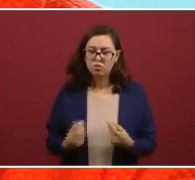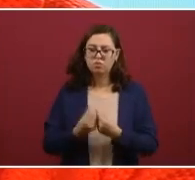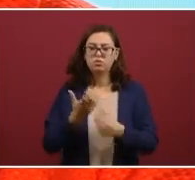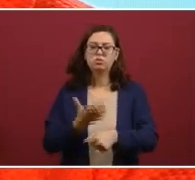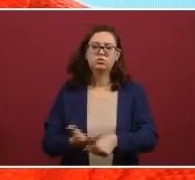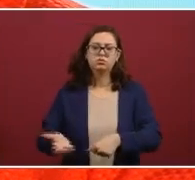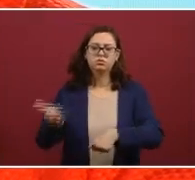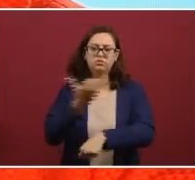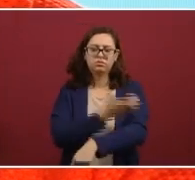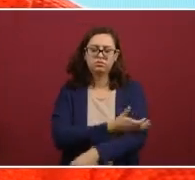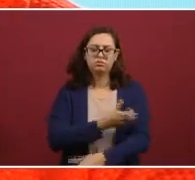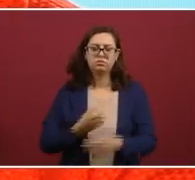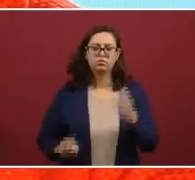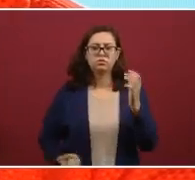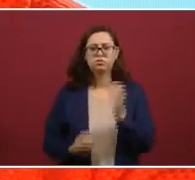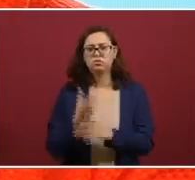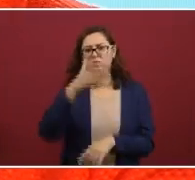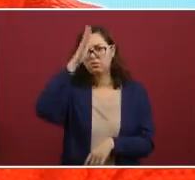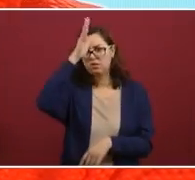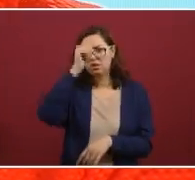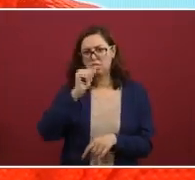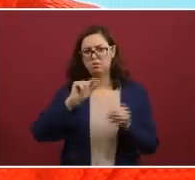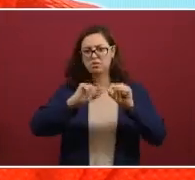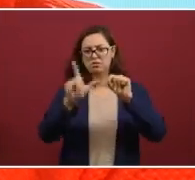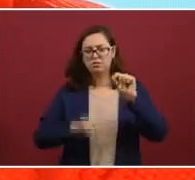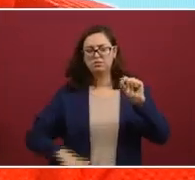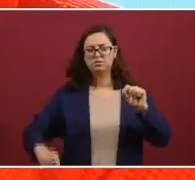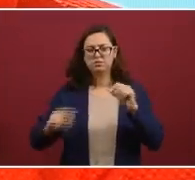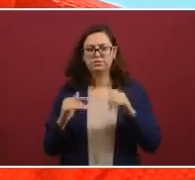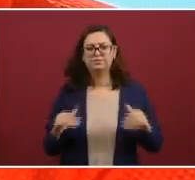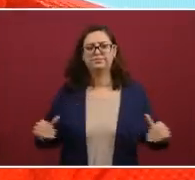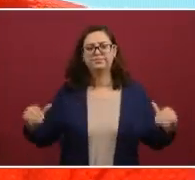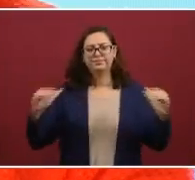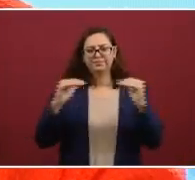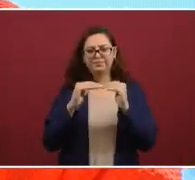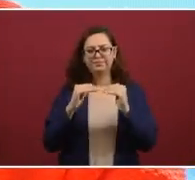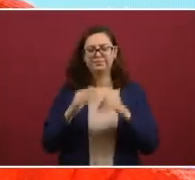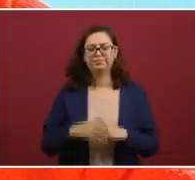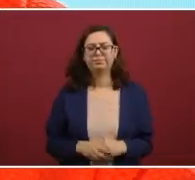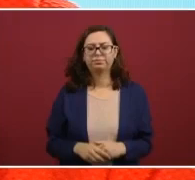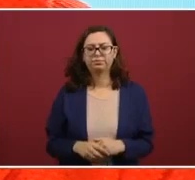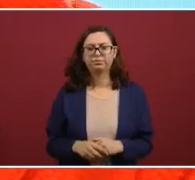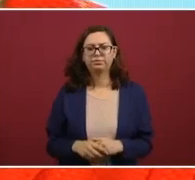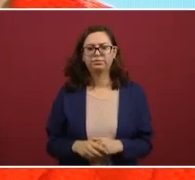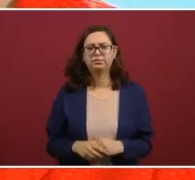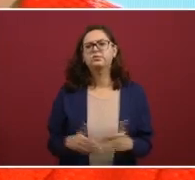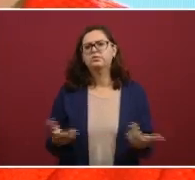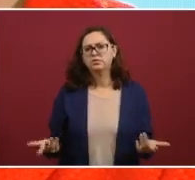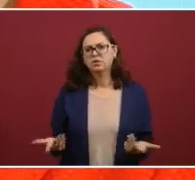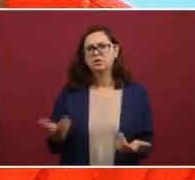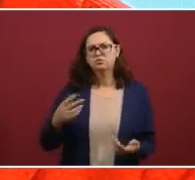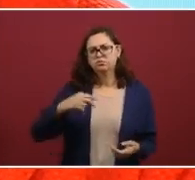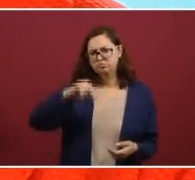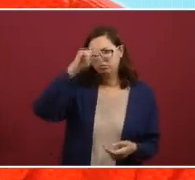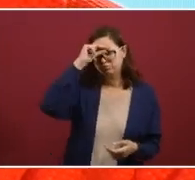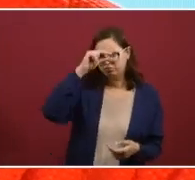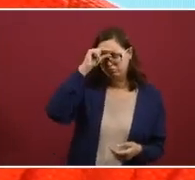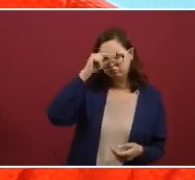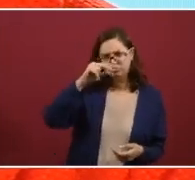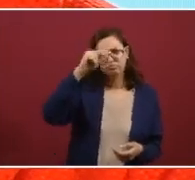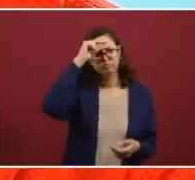en esta construcción del Acuerdo Nacional por la Igualdad. Pongamos en común lo que sabemos, unamos